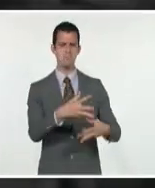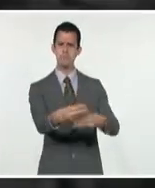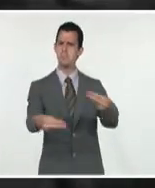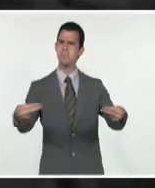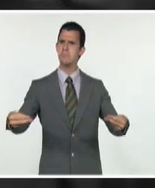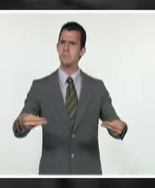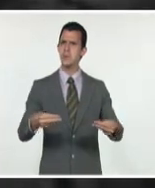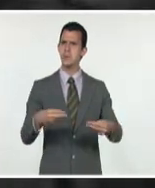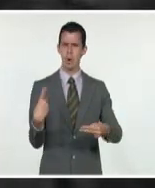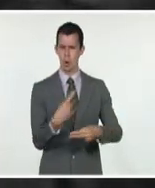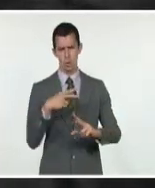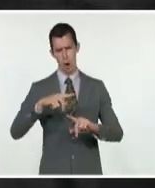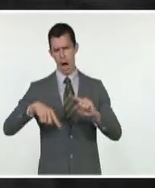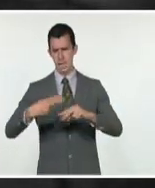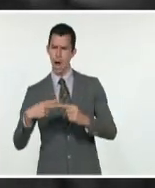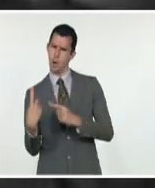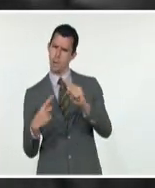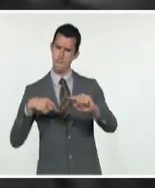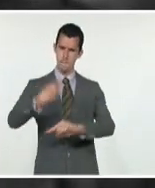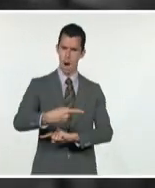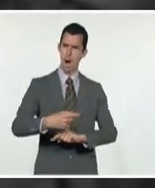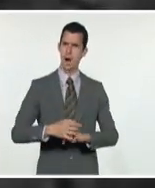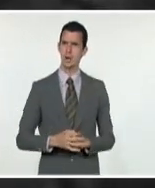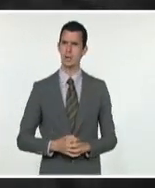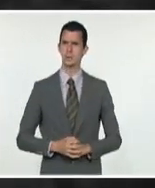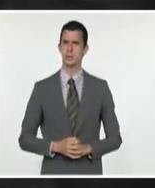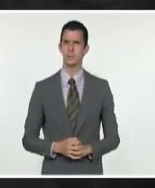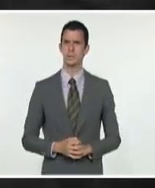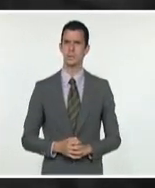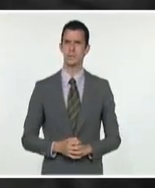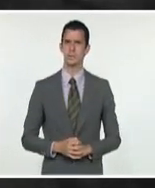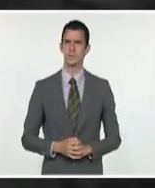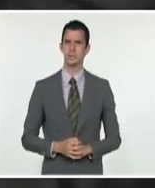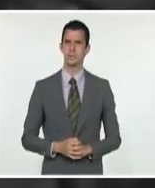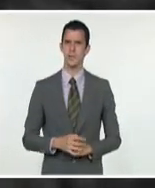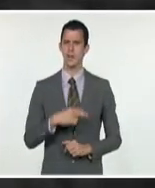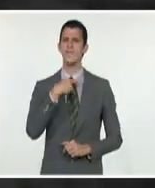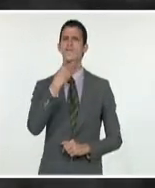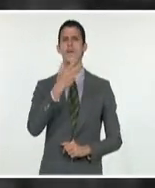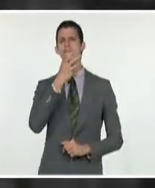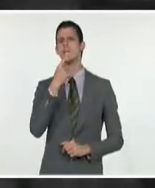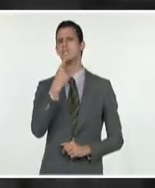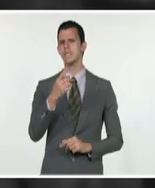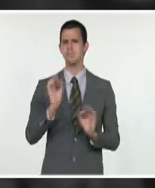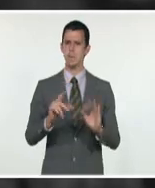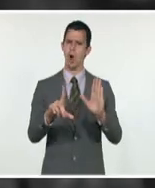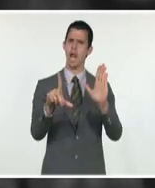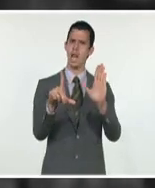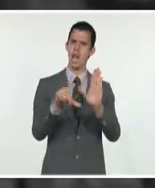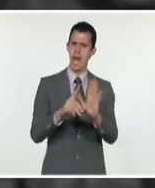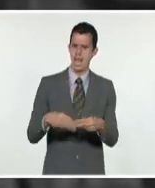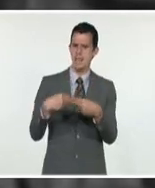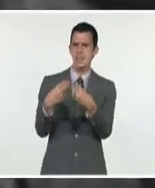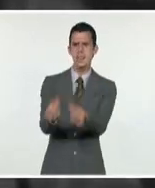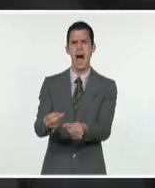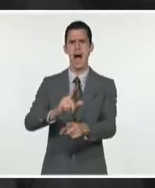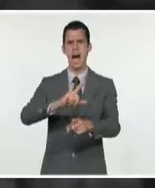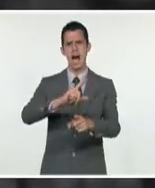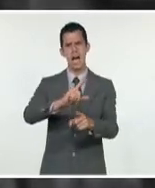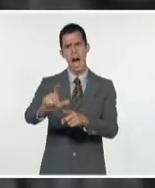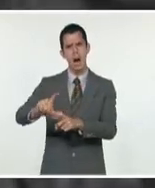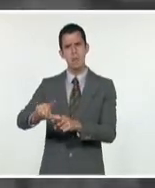fue precisamente la Ley de Reforma Agraria la que determinó a los imperialistas a organizar